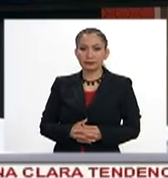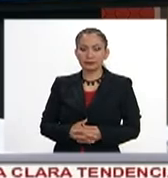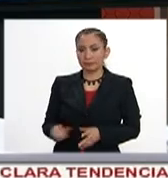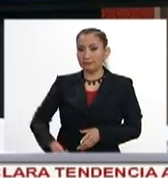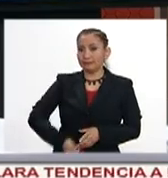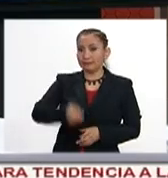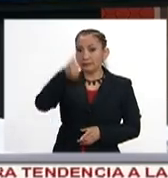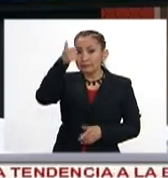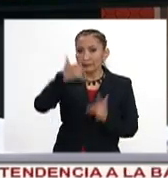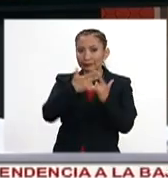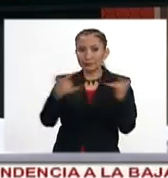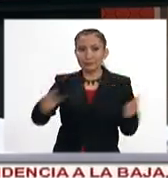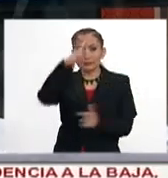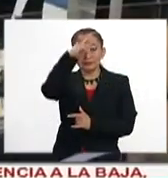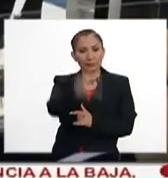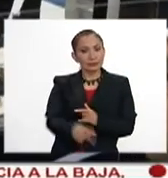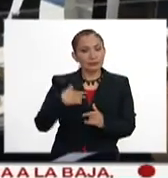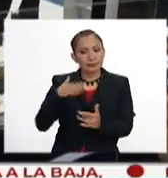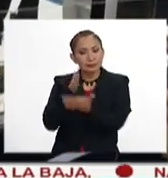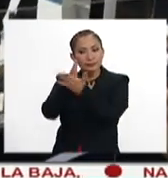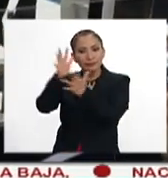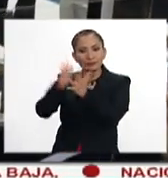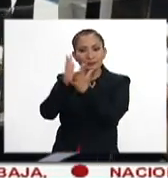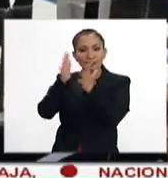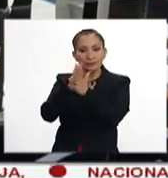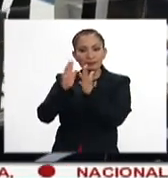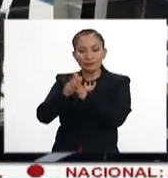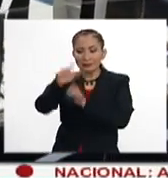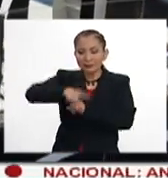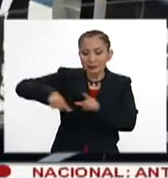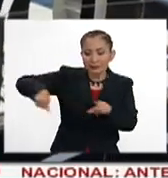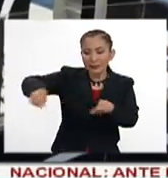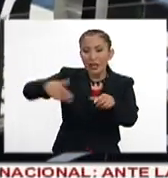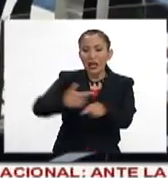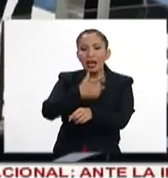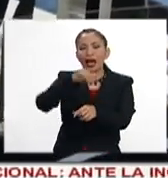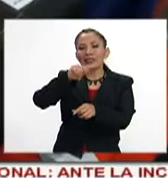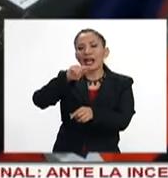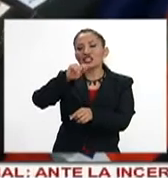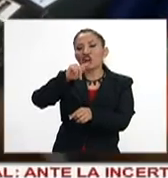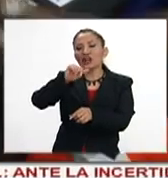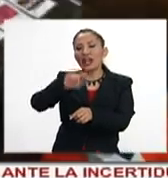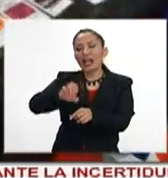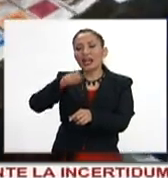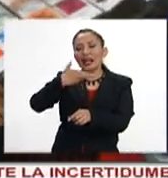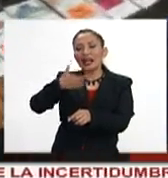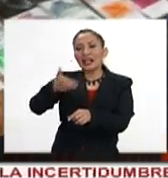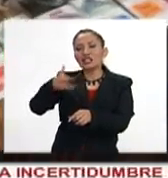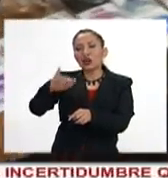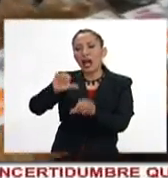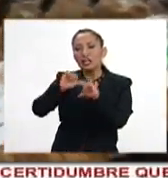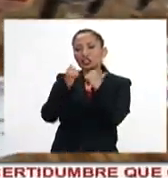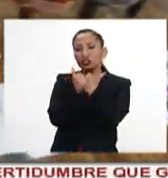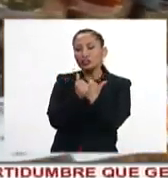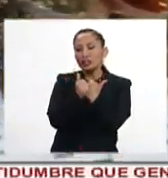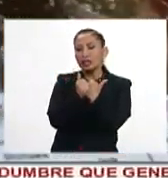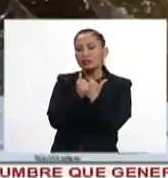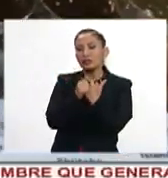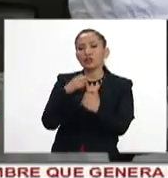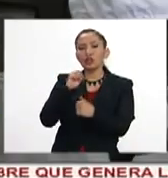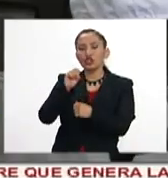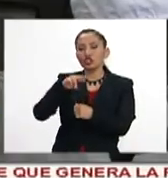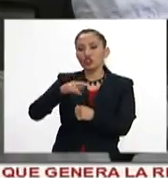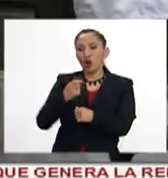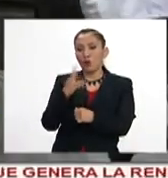Por primera vez en su historia, México va a participar con un pabellón en el National Restaurant Association Show 2017, que